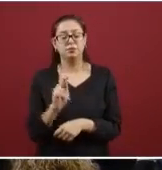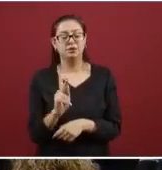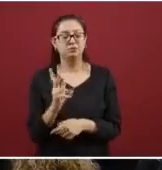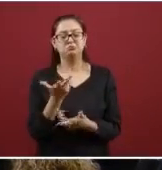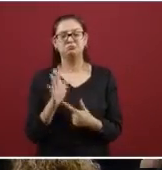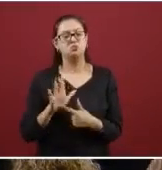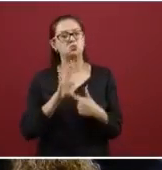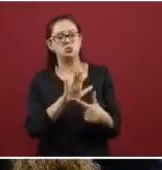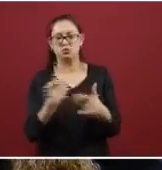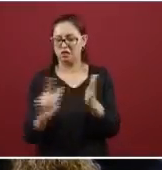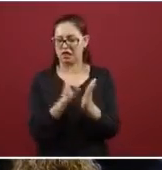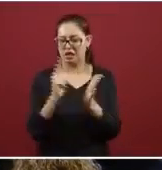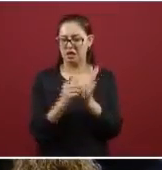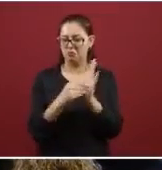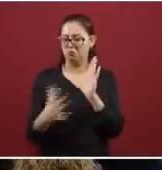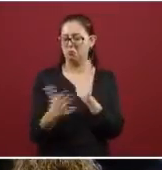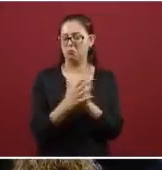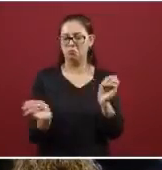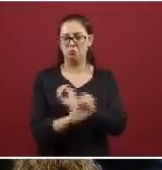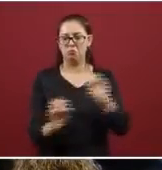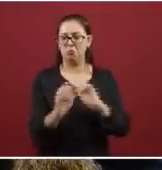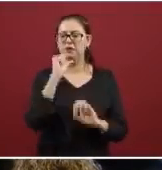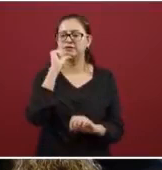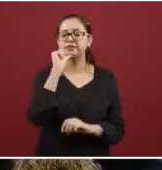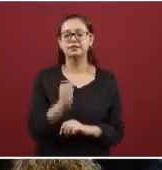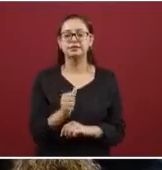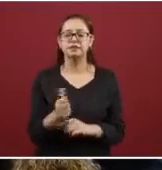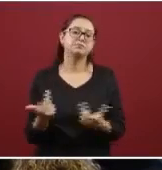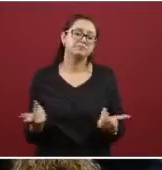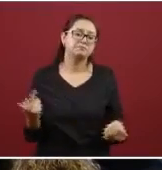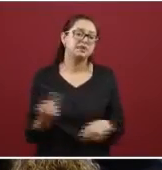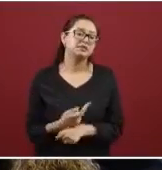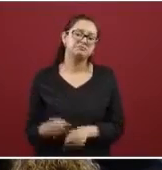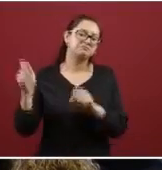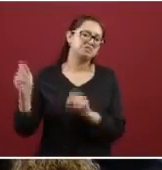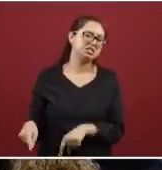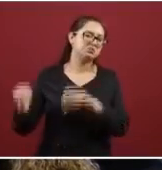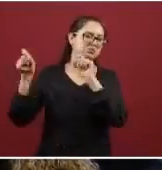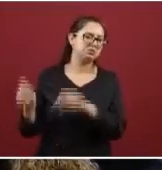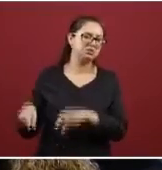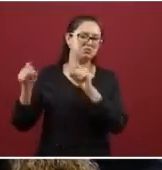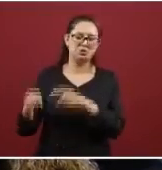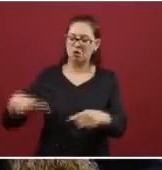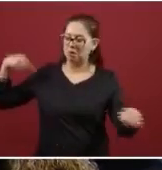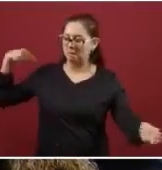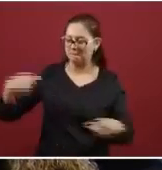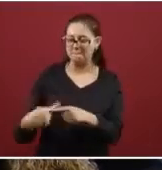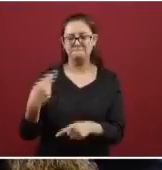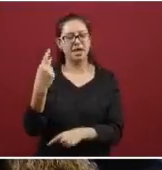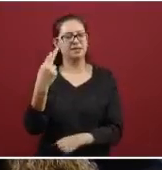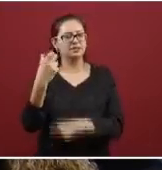reflejó en ley detallada en México y en realidad las cosas no cambiaron. Y durante los últimos 20, 25